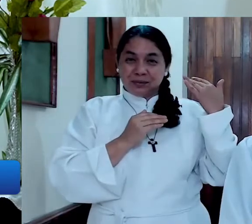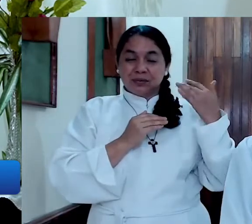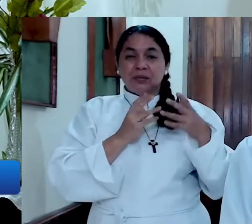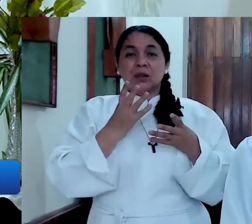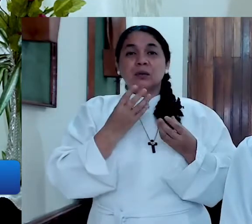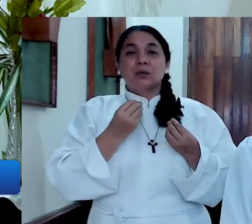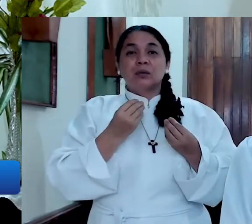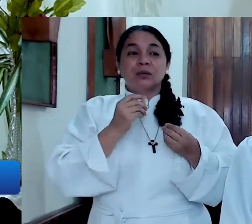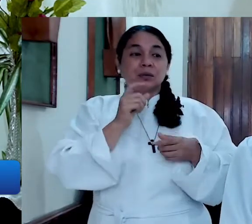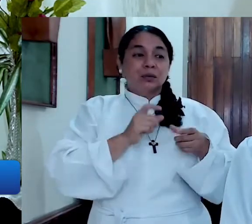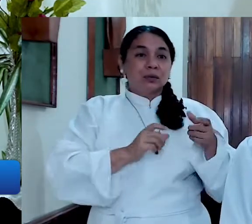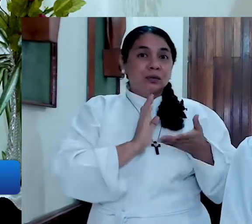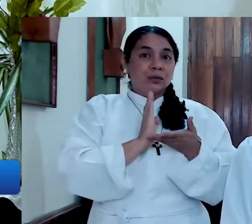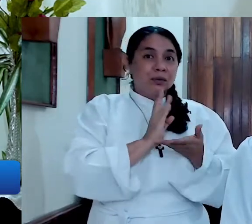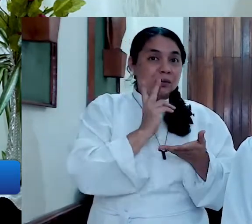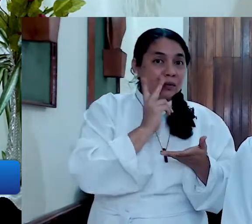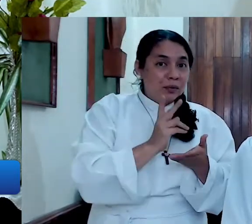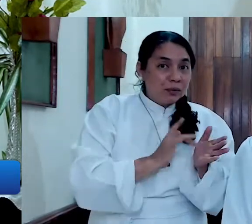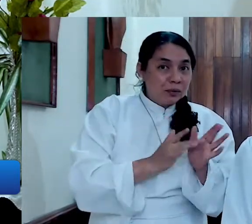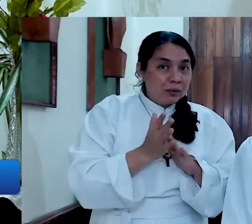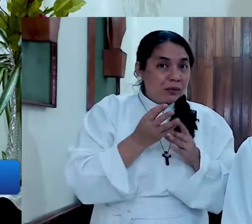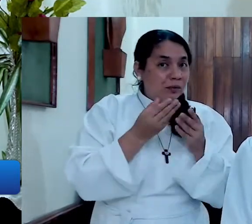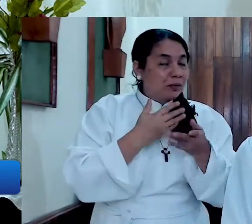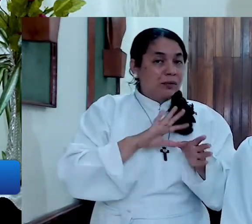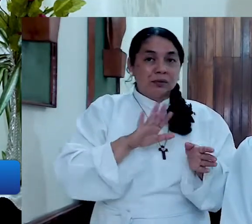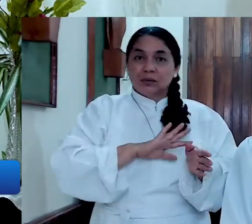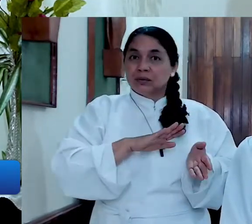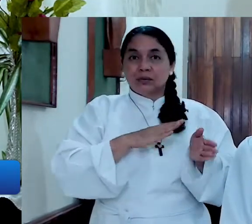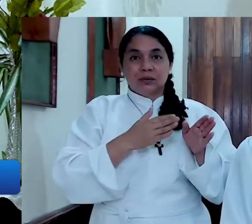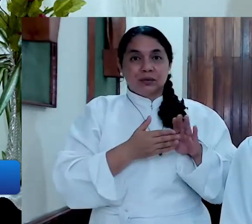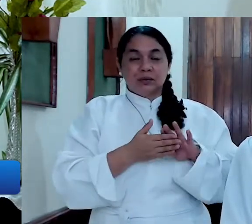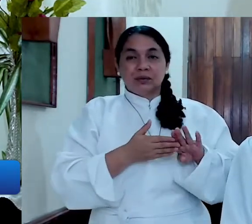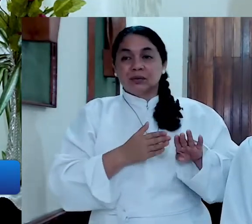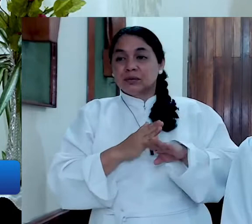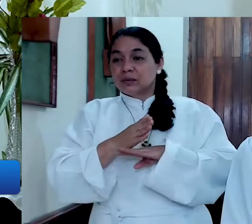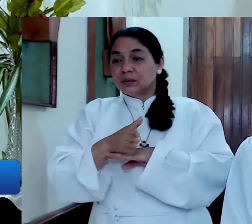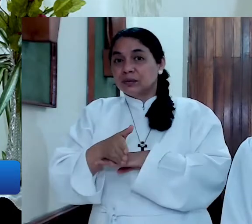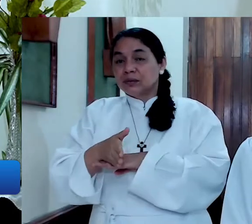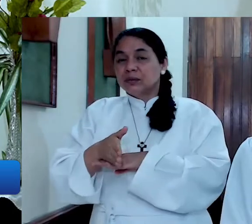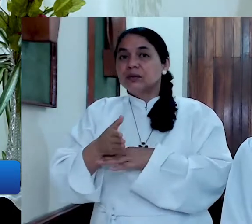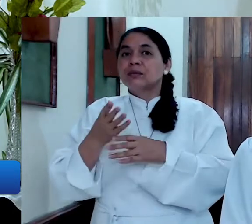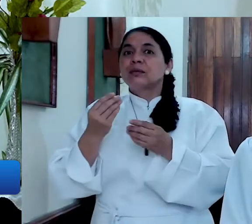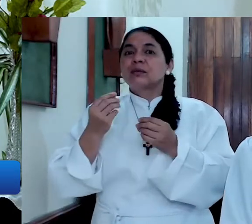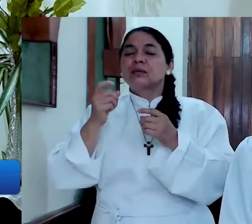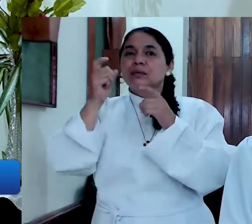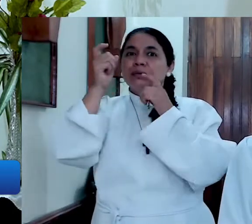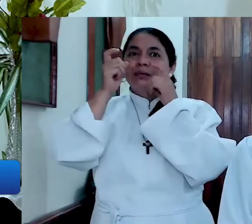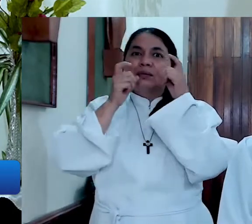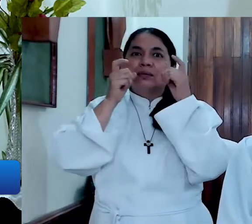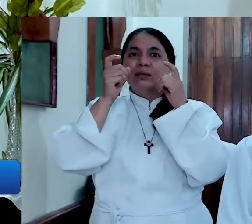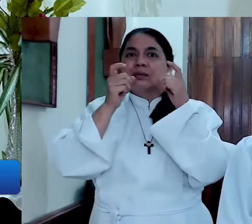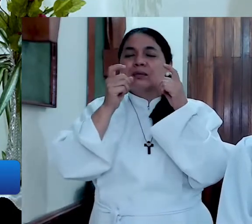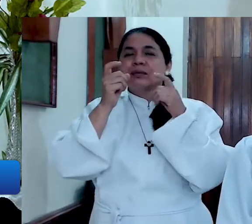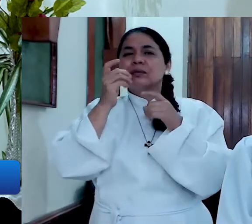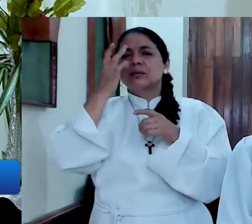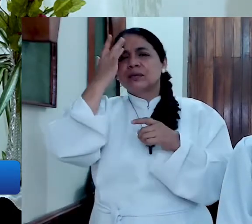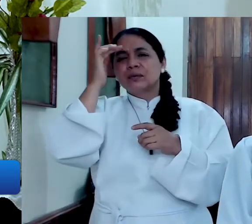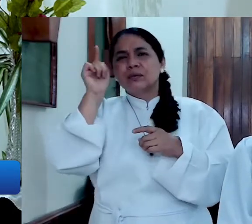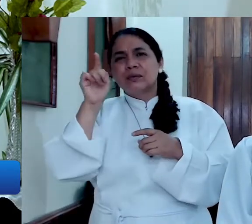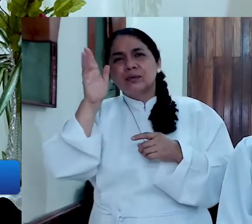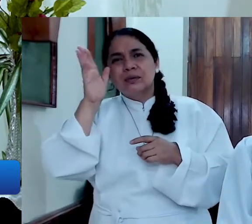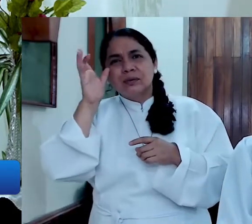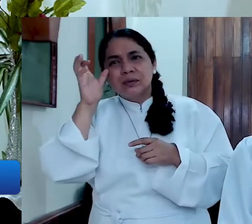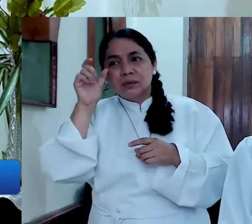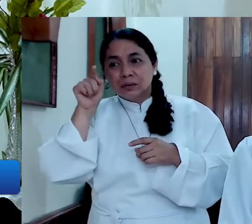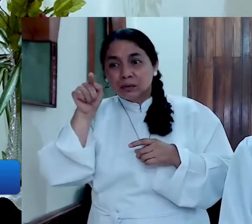ya no estaban. Entonces ahí se entiende también esas expresiones bellísimas: dirigidas a Tomás. Tomás, ¿por qué crees? Porque